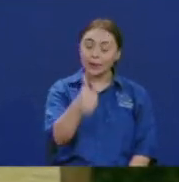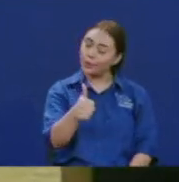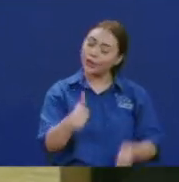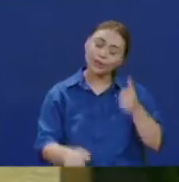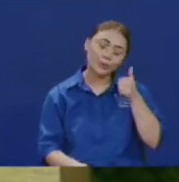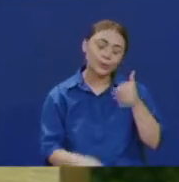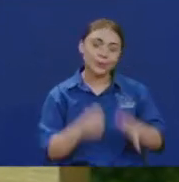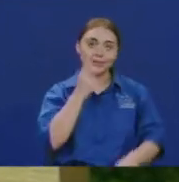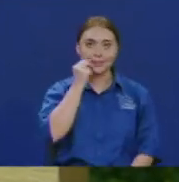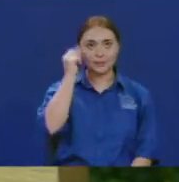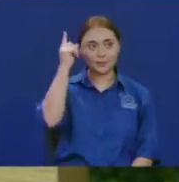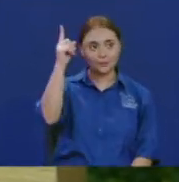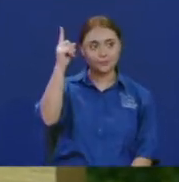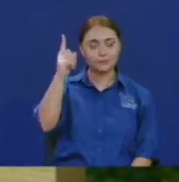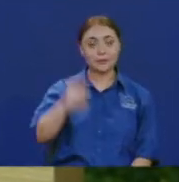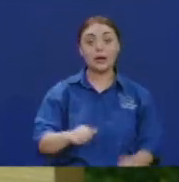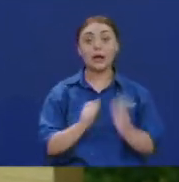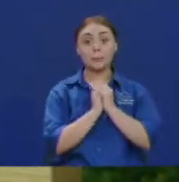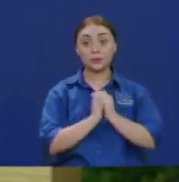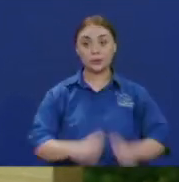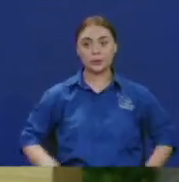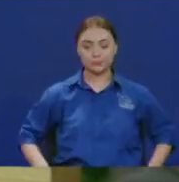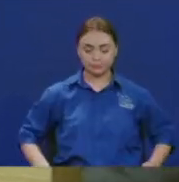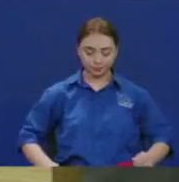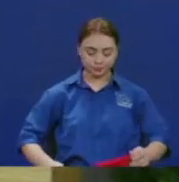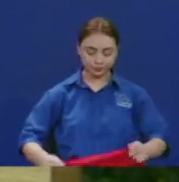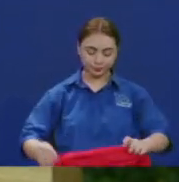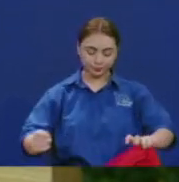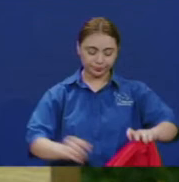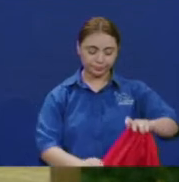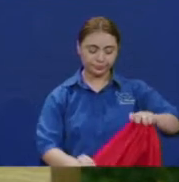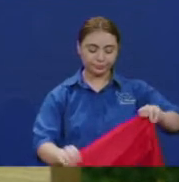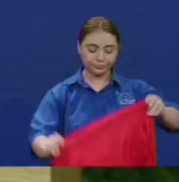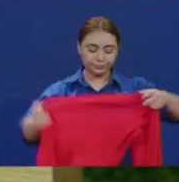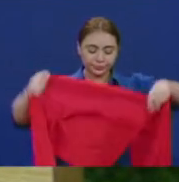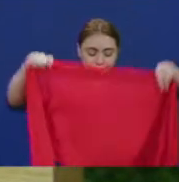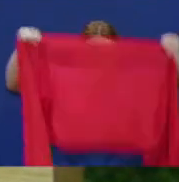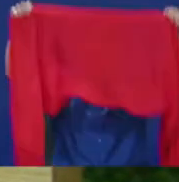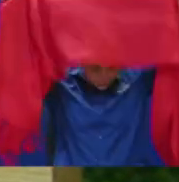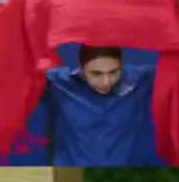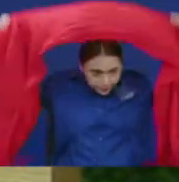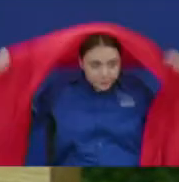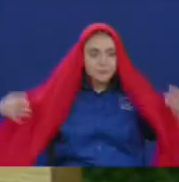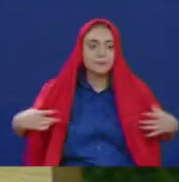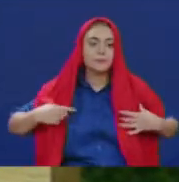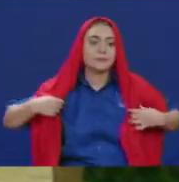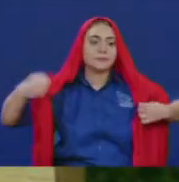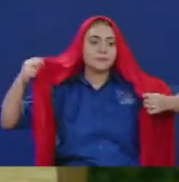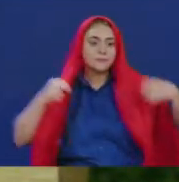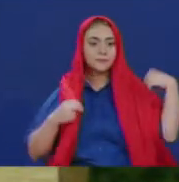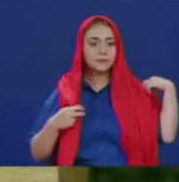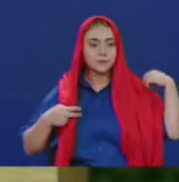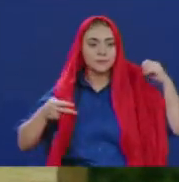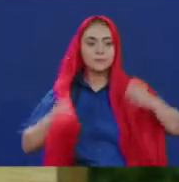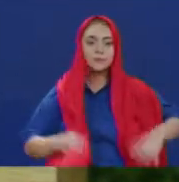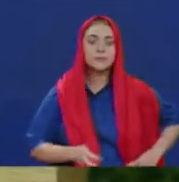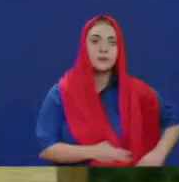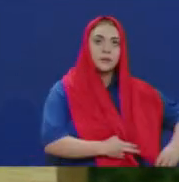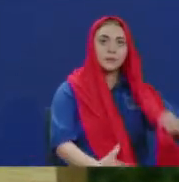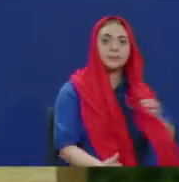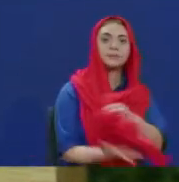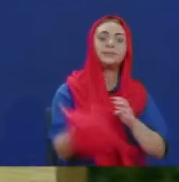ese Señor. Padre, te damos gracias, Señor, por este día, por esta actividad, por todas